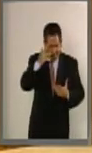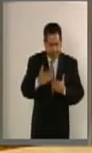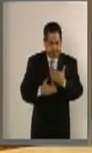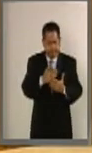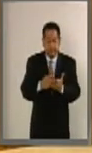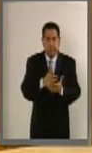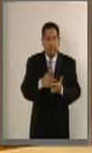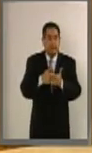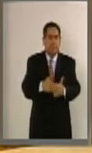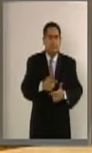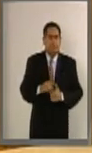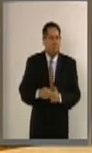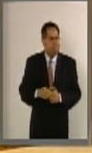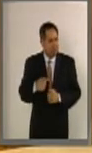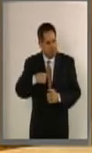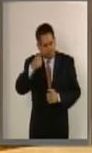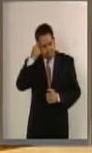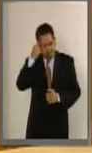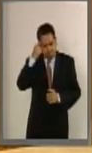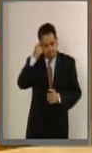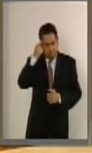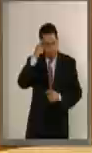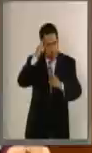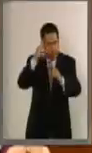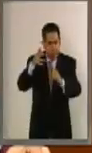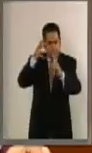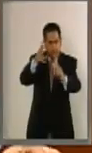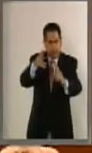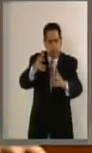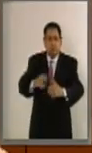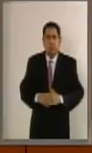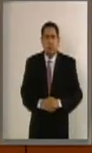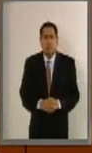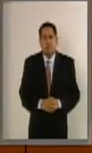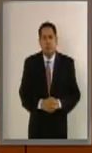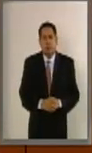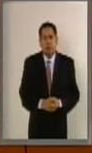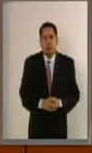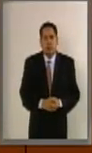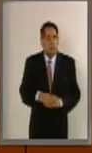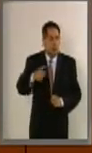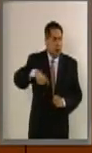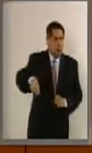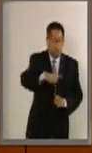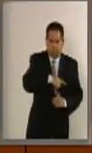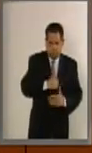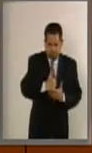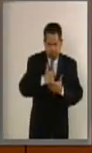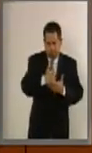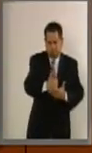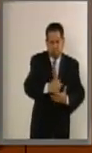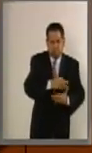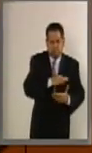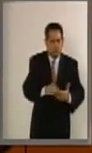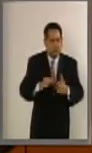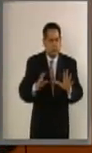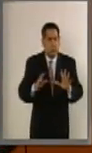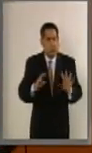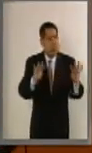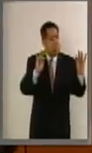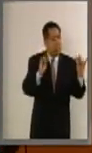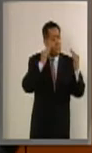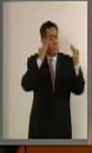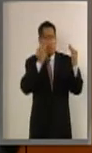nuevo, confianza en el futuro. Todos podemos ayudar sin